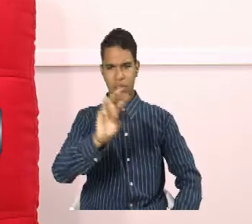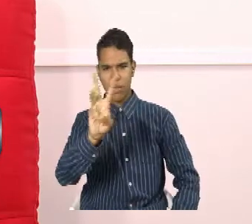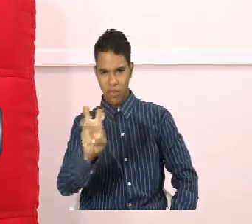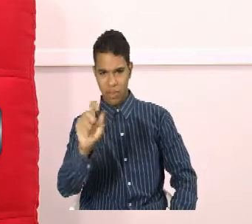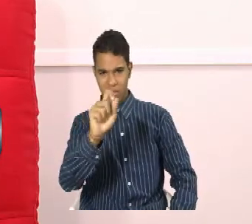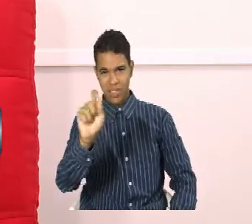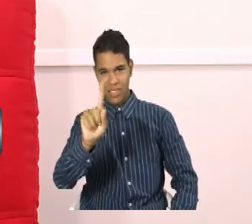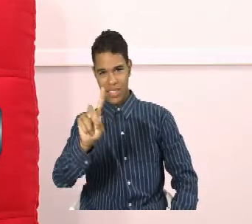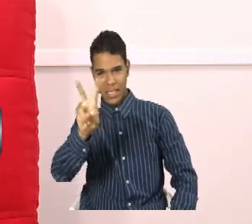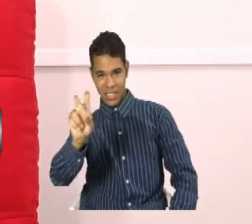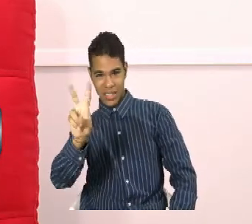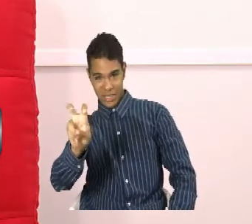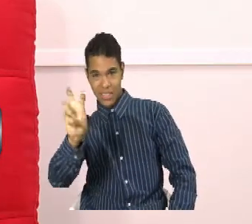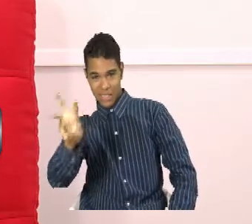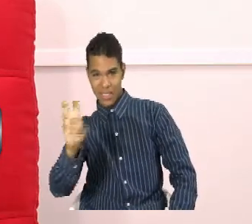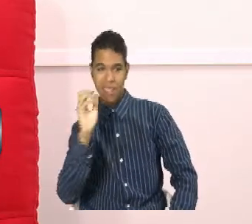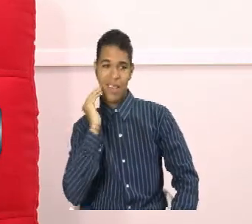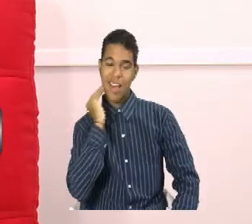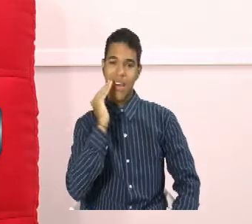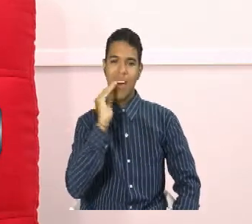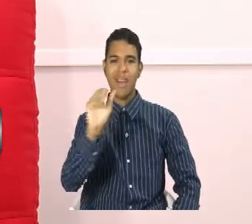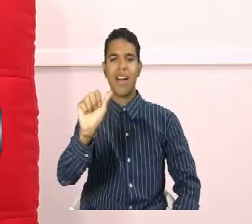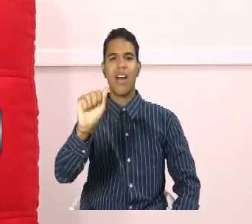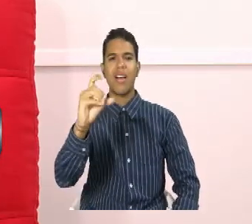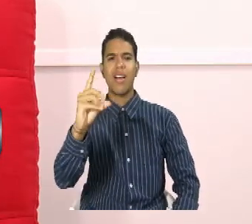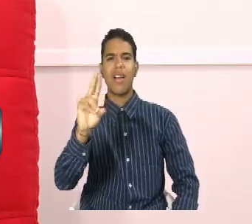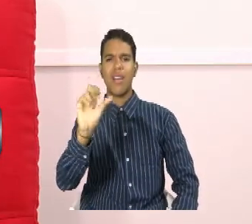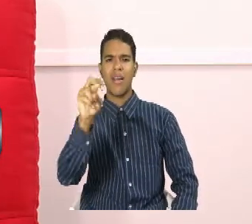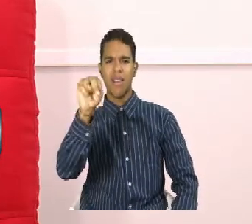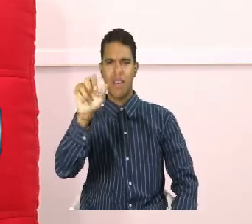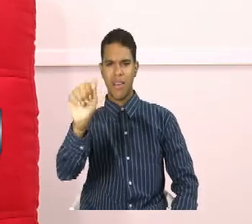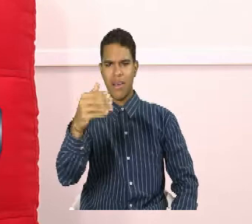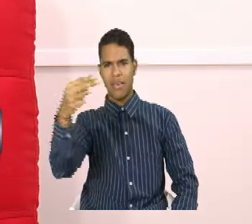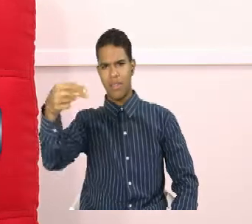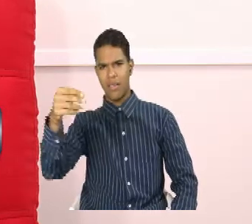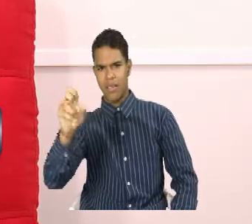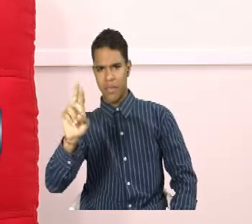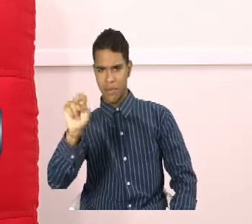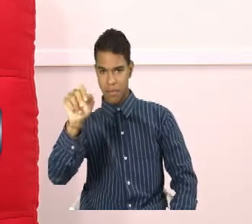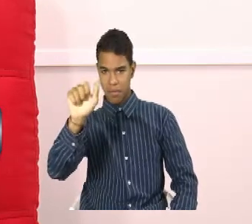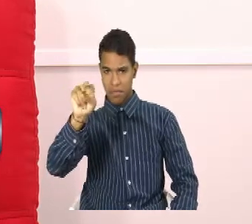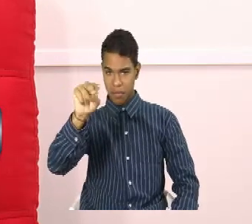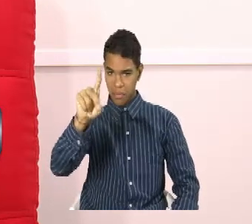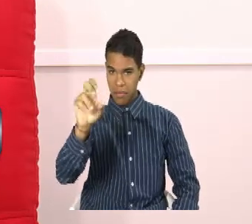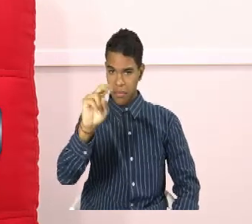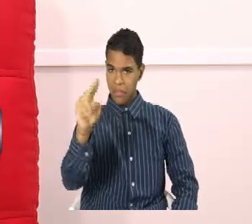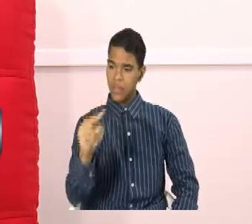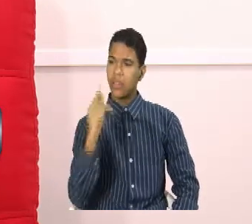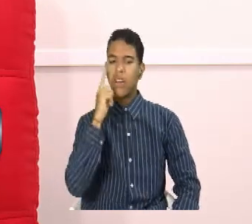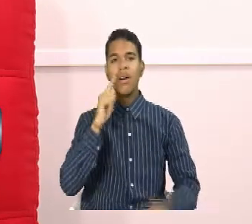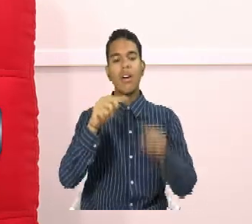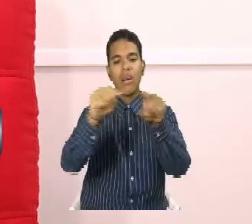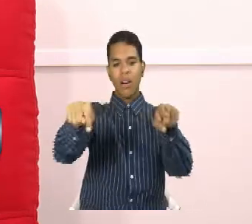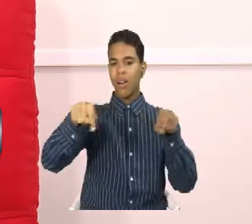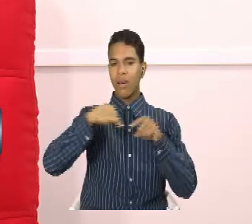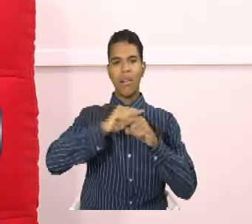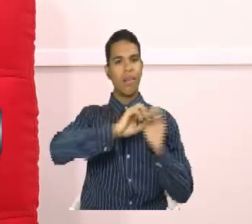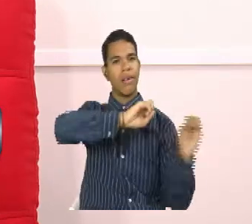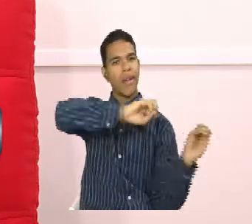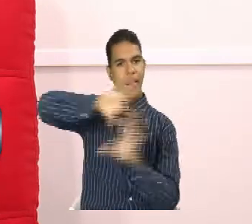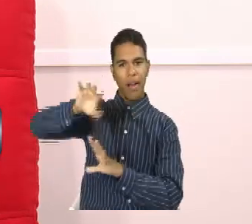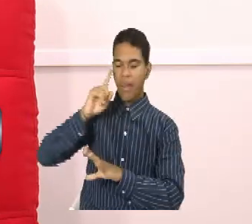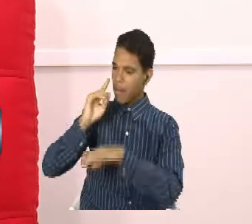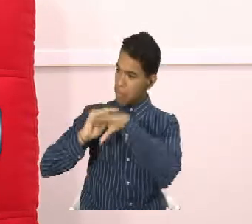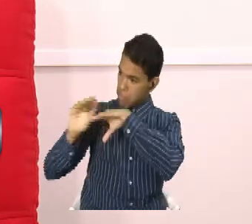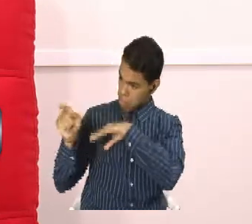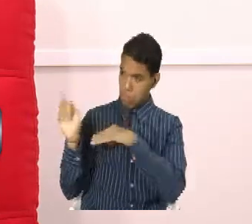4817-78 Adrián Hernández, quien cambió de dirección, pero bueno, estás cordialmente invitada y ustedes también, amables televidentes, ahí está la información, aparece en